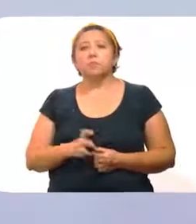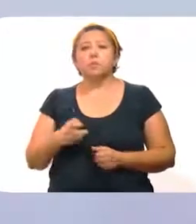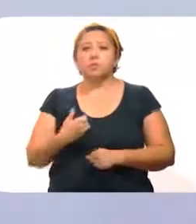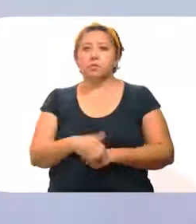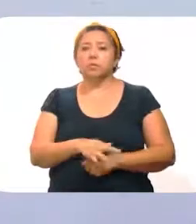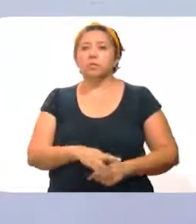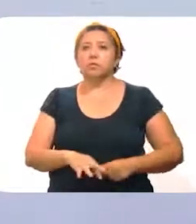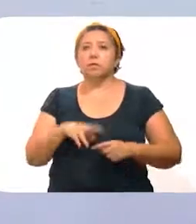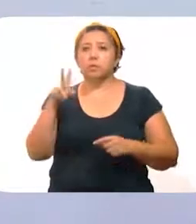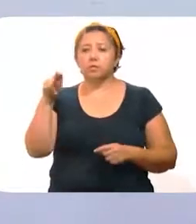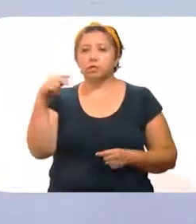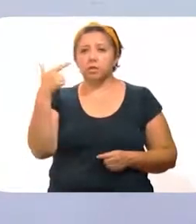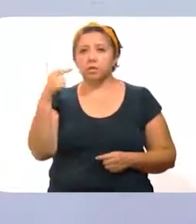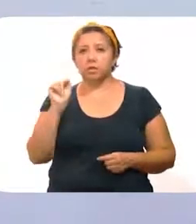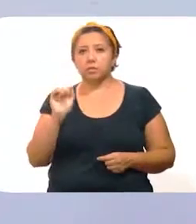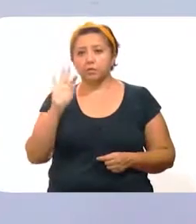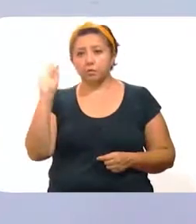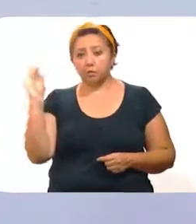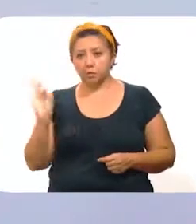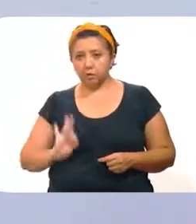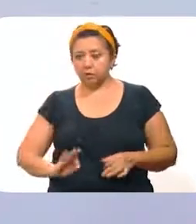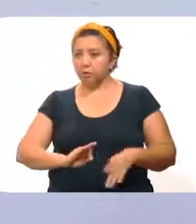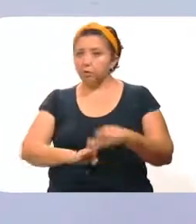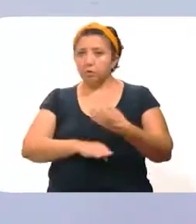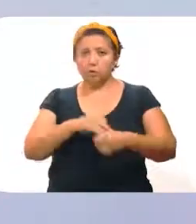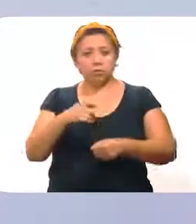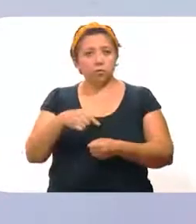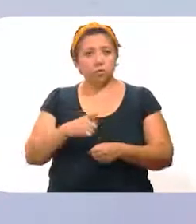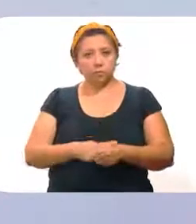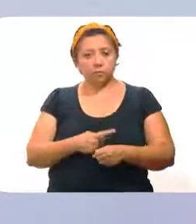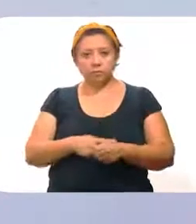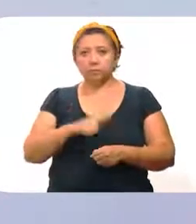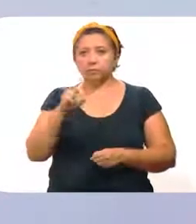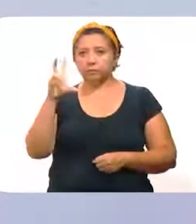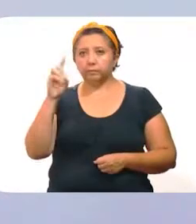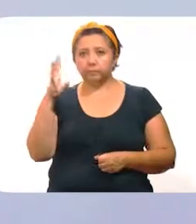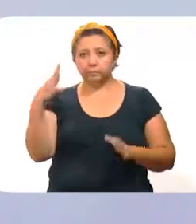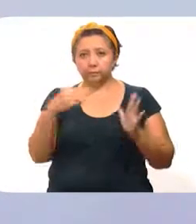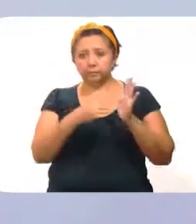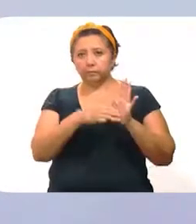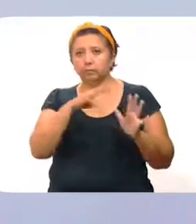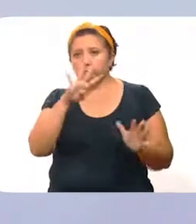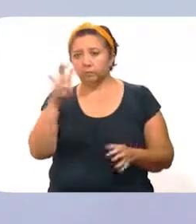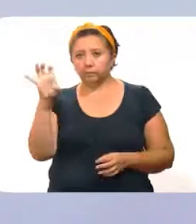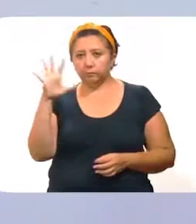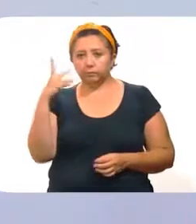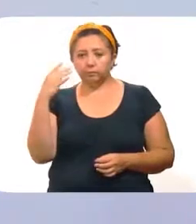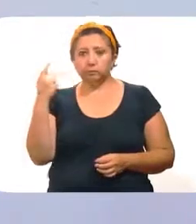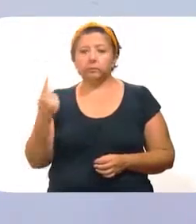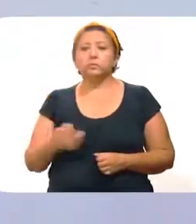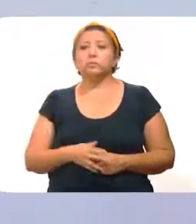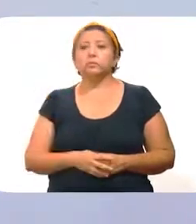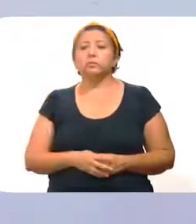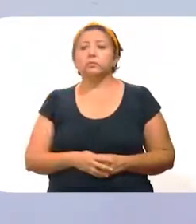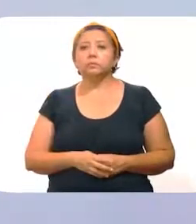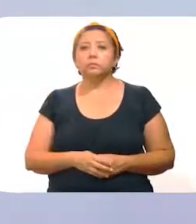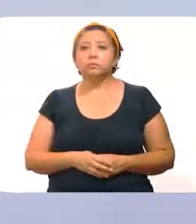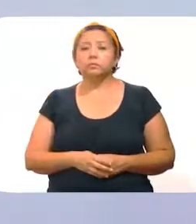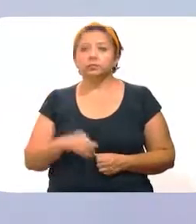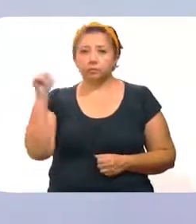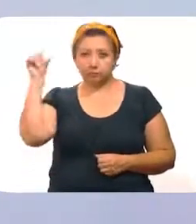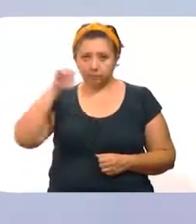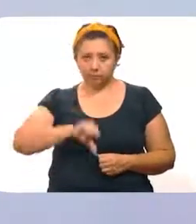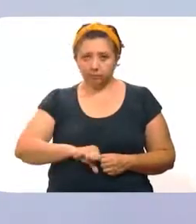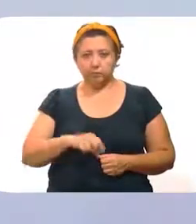Esta cifra representa el 87% del total de contagios registrados, que son 34.451.